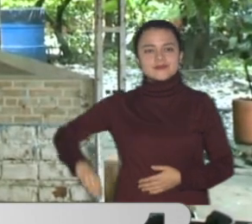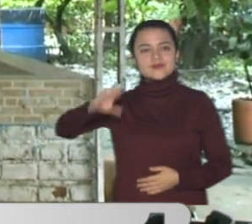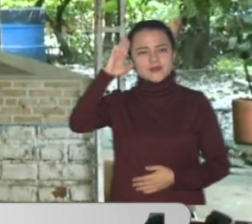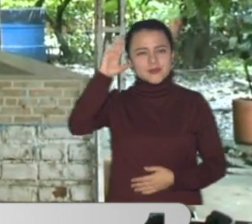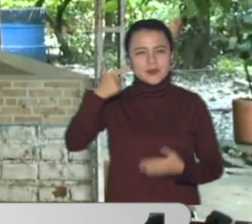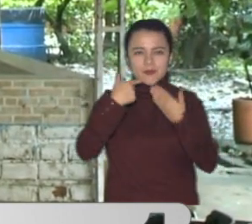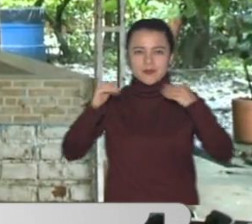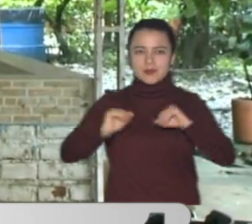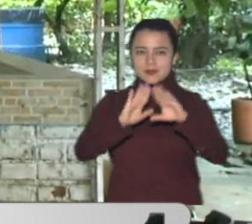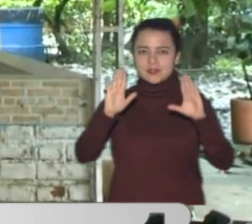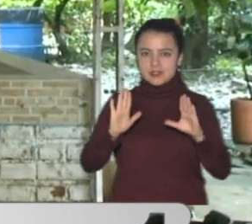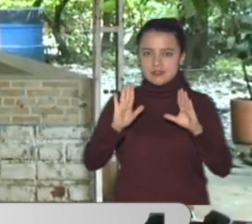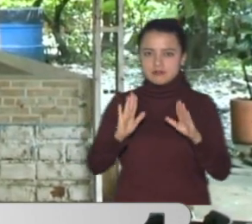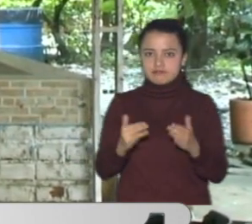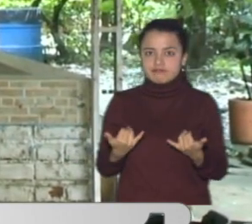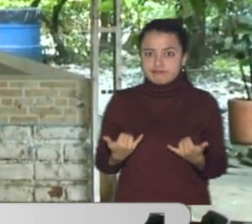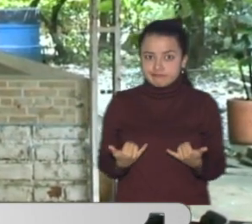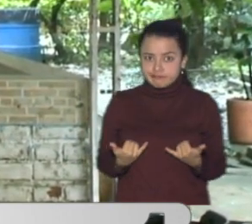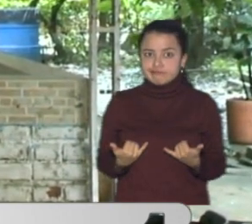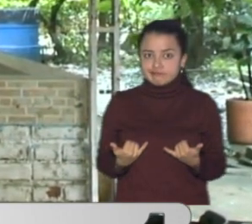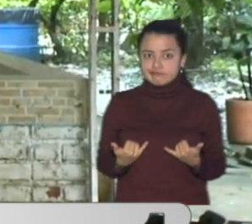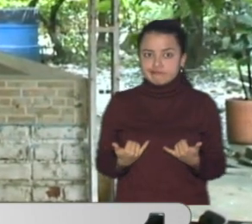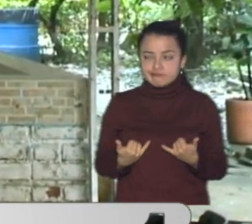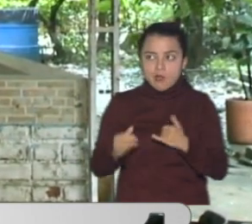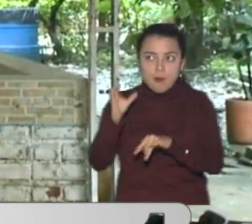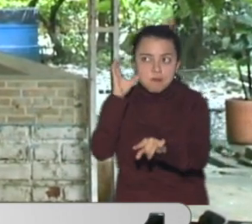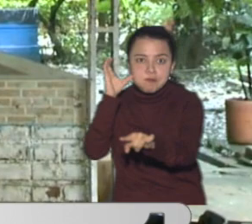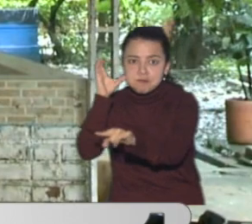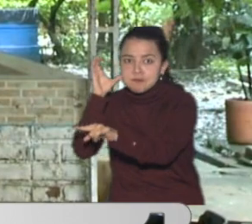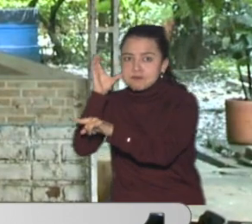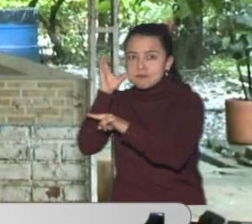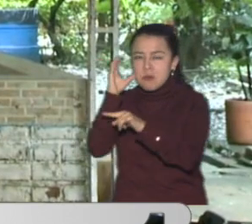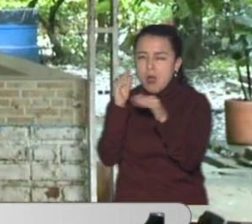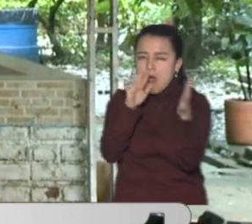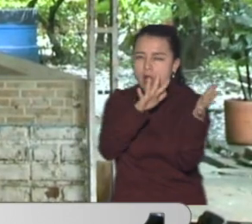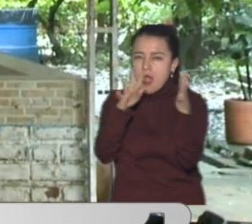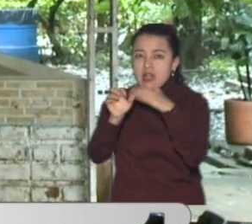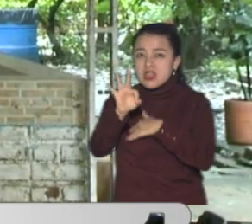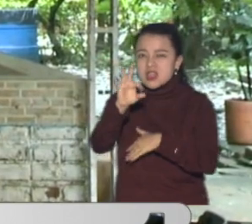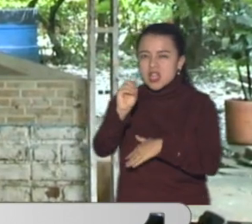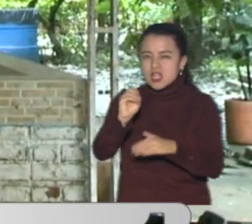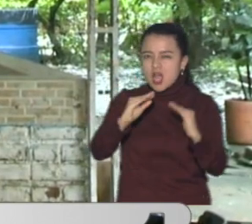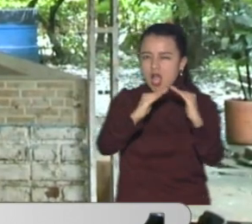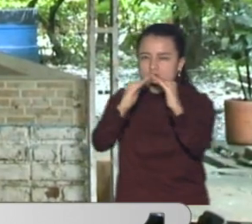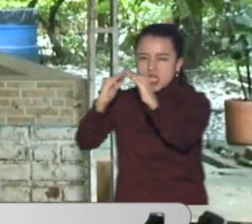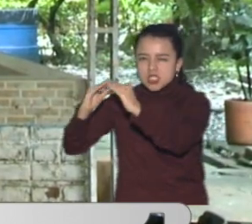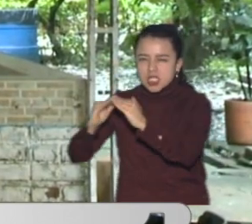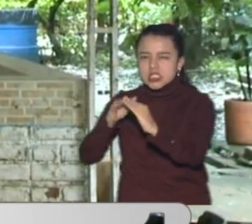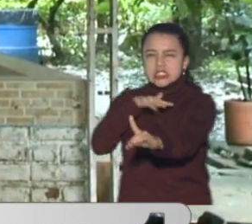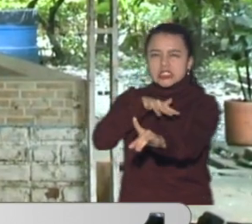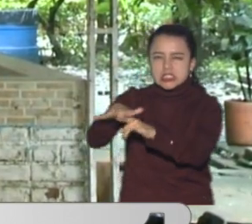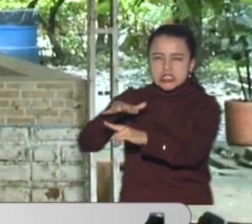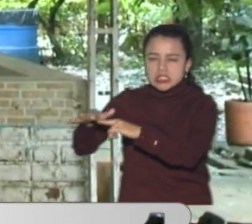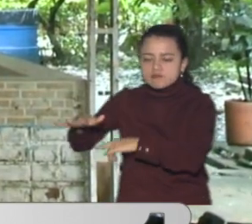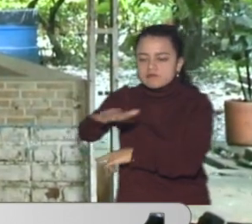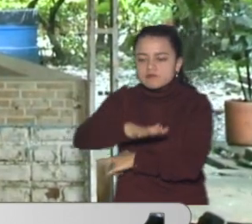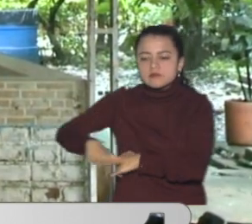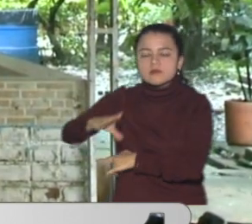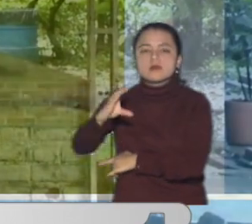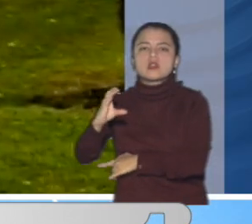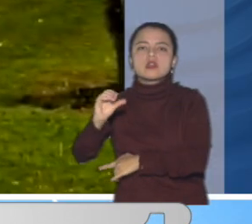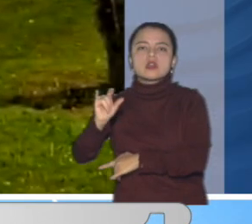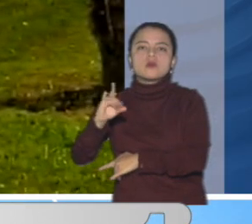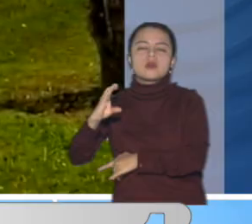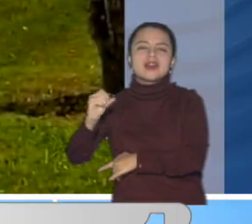Hola, muy buenos días. Hasta el momento los organismos de socorro reportan que más de 30 viviendas en el corregimiento de Caucaseco, zona rural